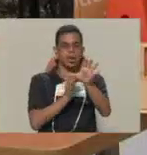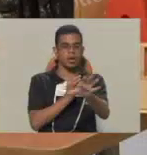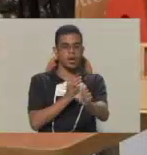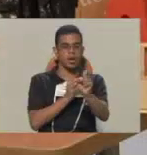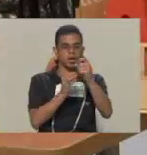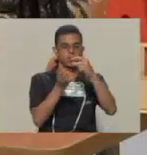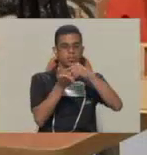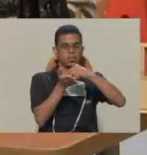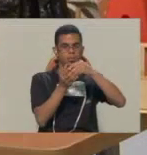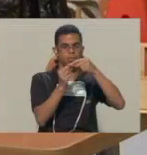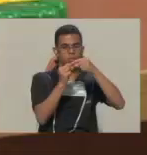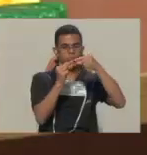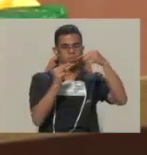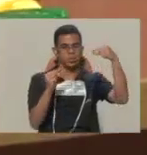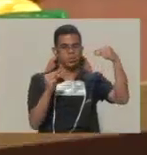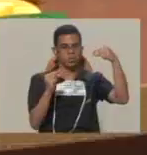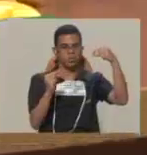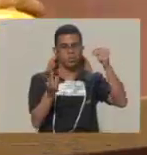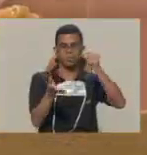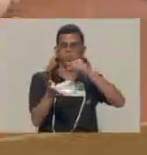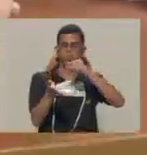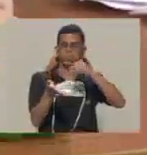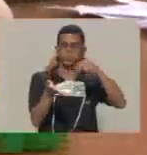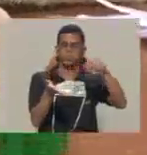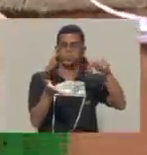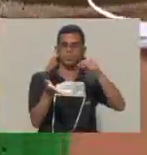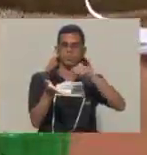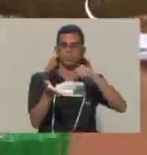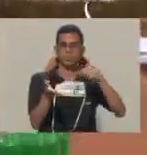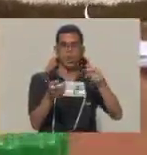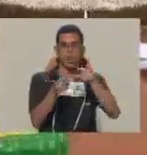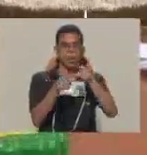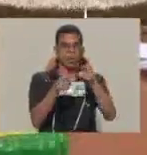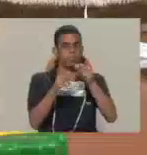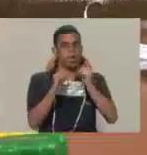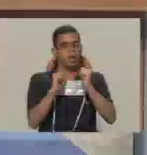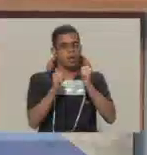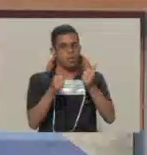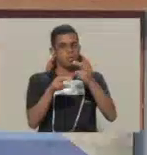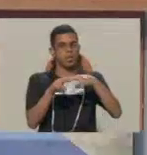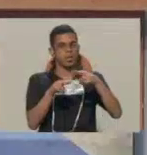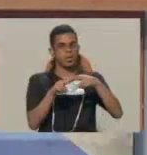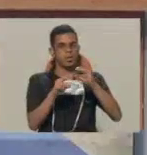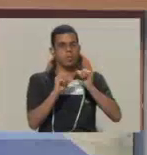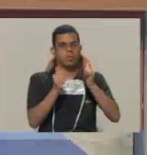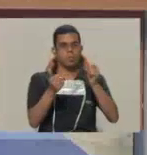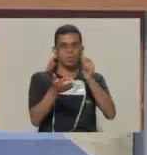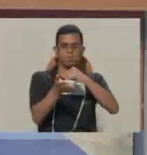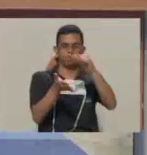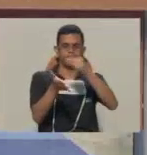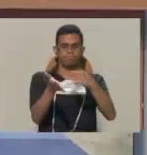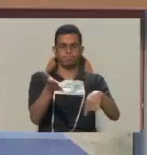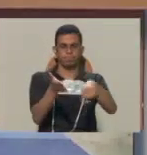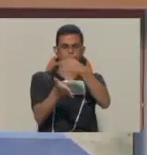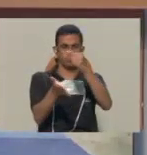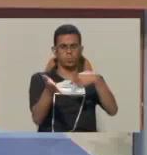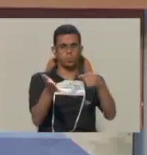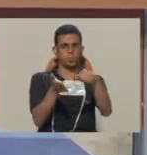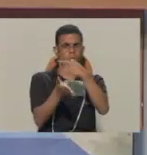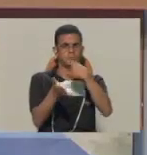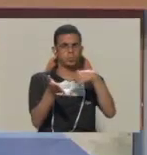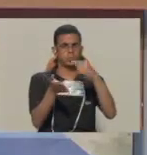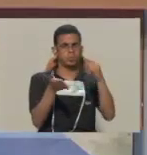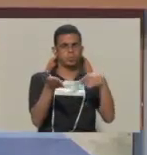aquí es la toma del lápiz, ¿verdad? Se le va a entregar un lápiz y el niño va a comenzar a hacer rayas, ¿verdad? Va a rayar,